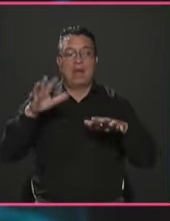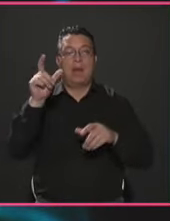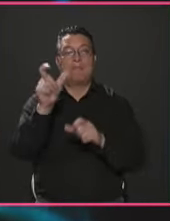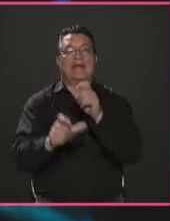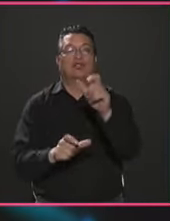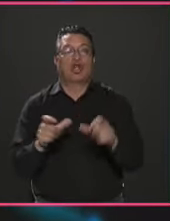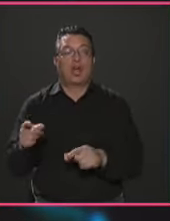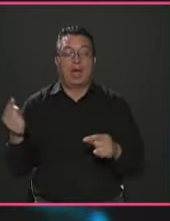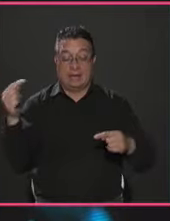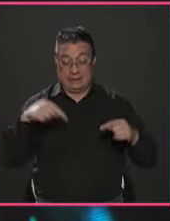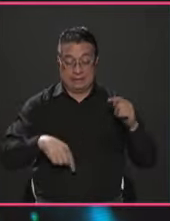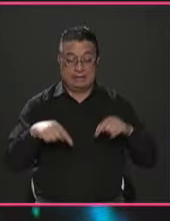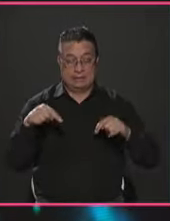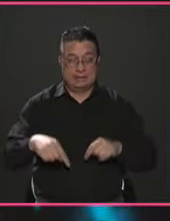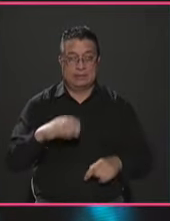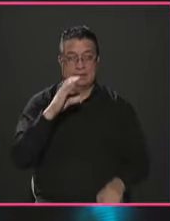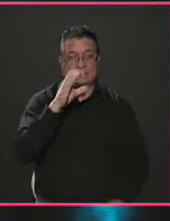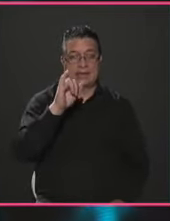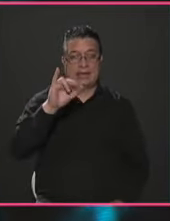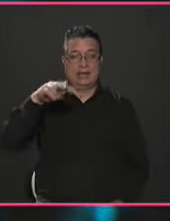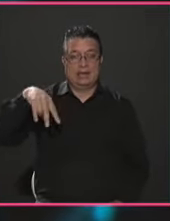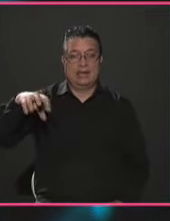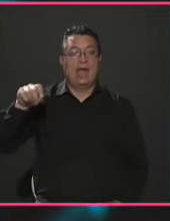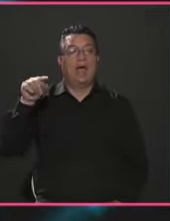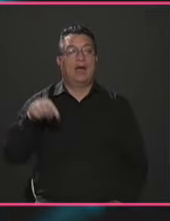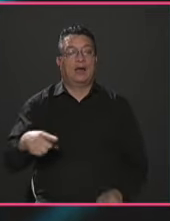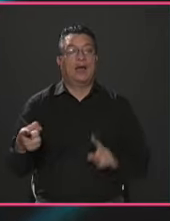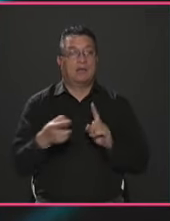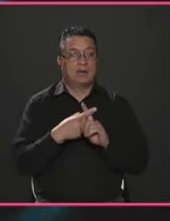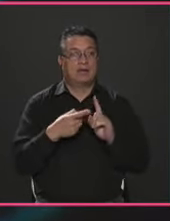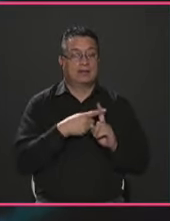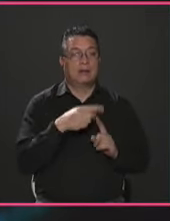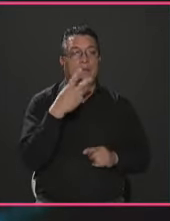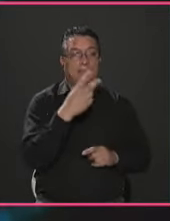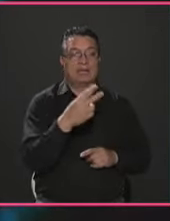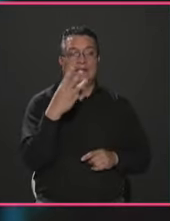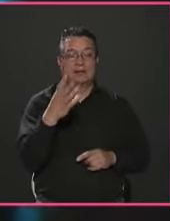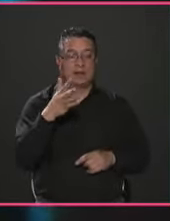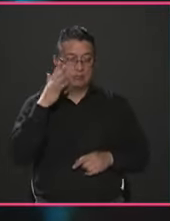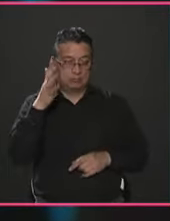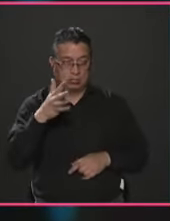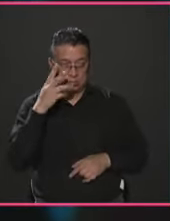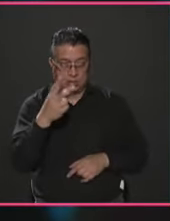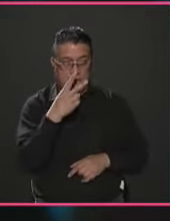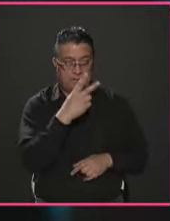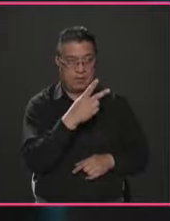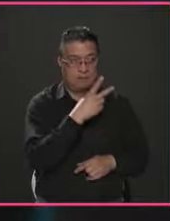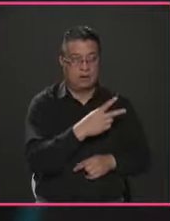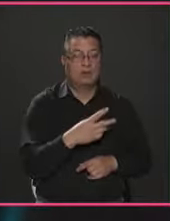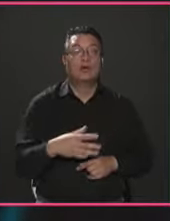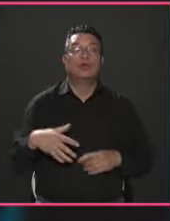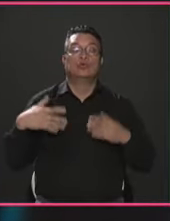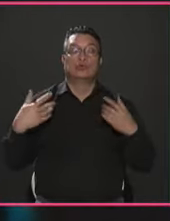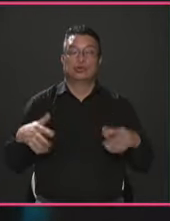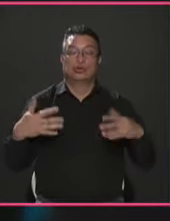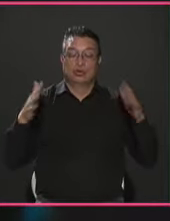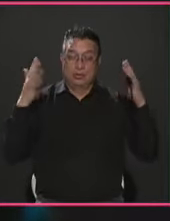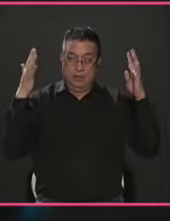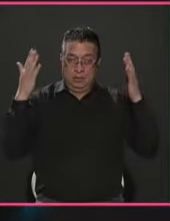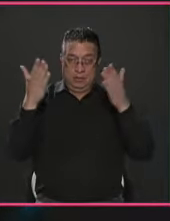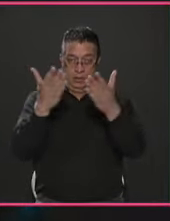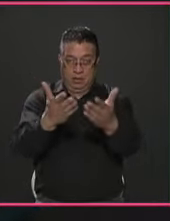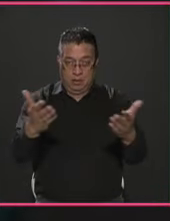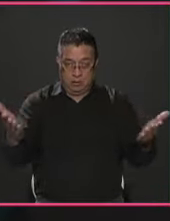estuvieron presentes aquí en el seina para participar en alguna de las 23 exposiciones que hemos visto Así que un aplauso a ustedes